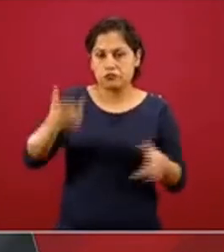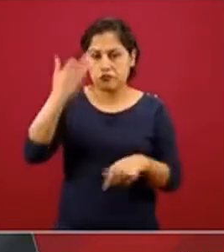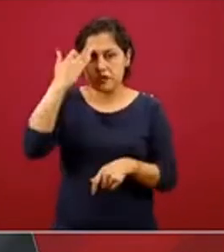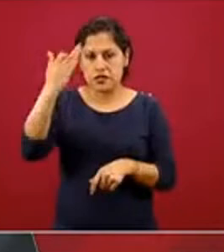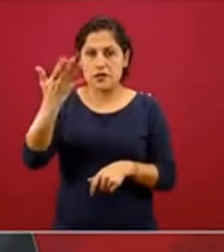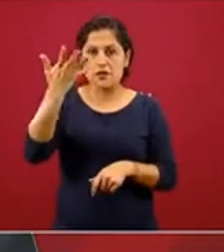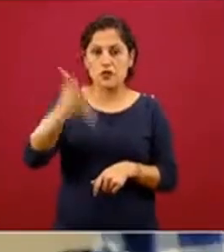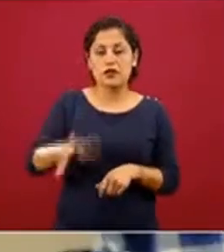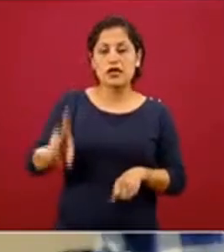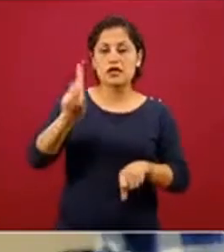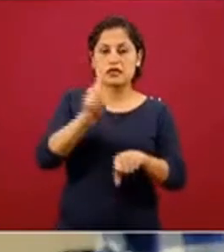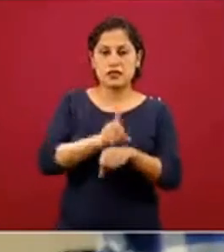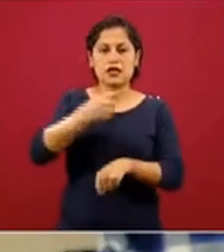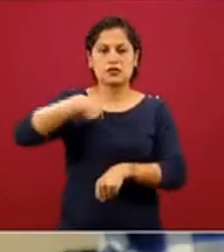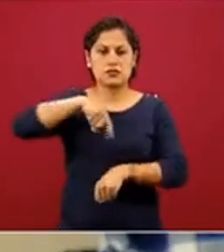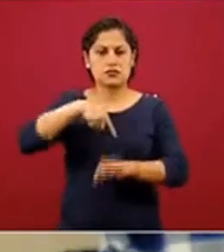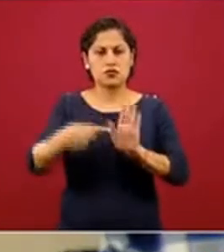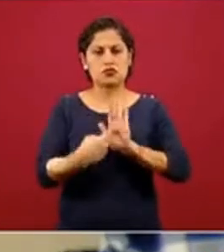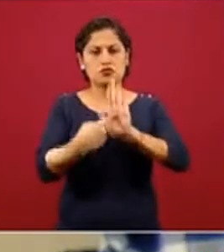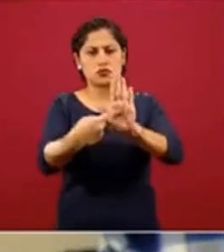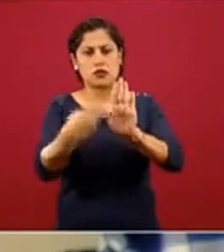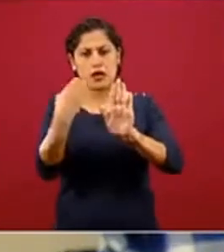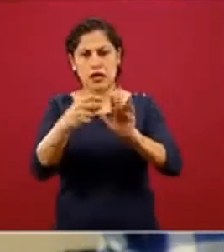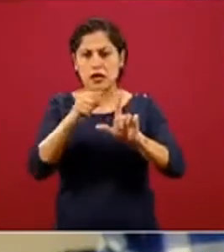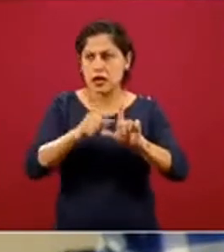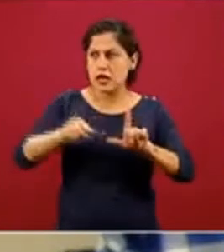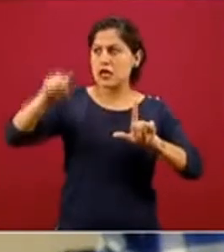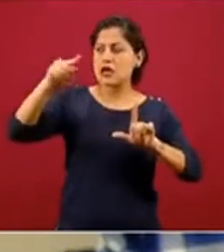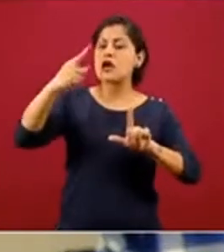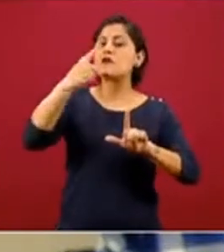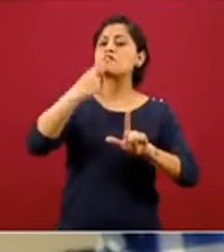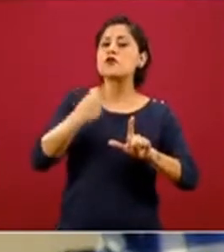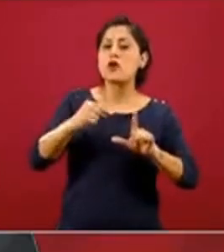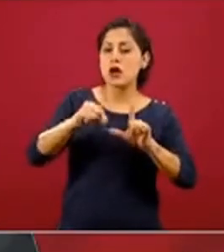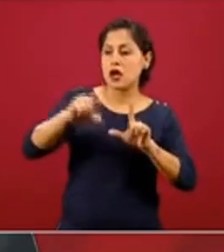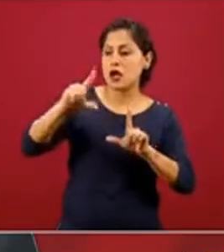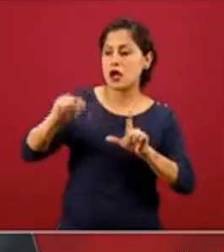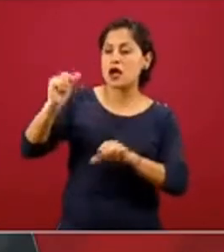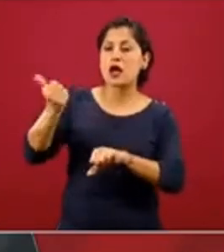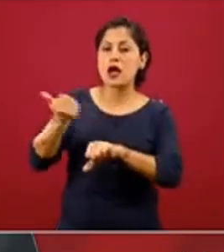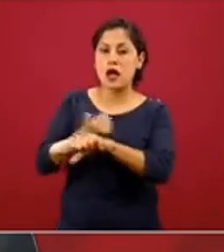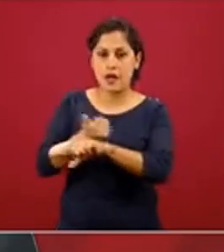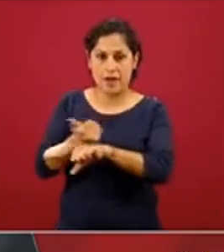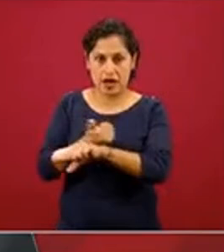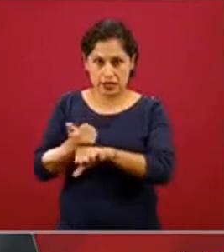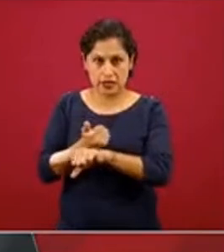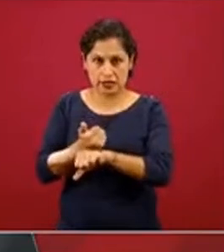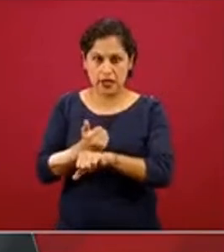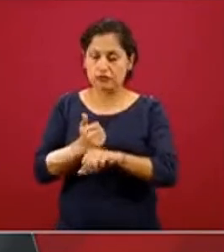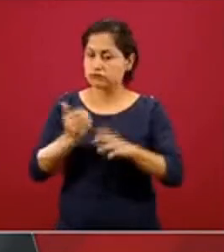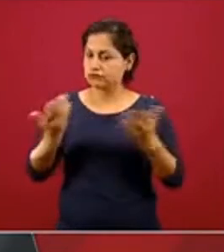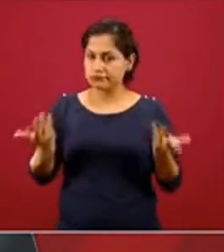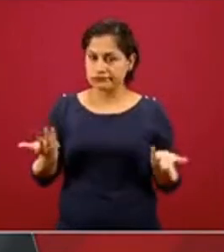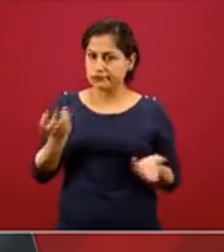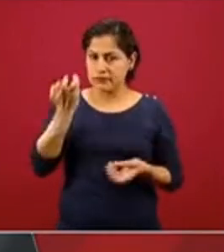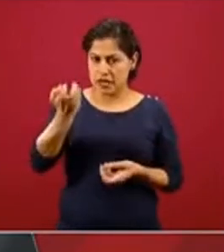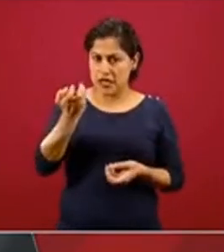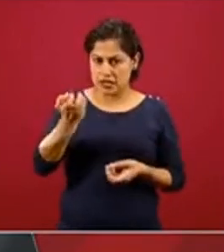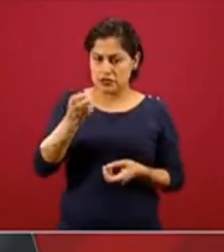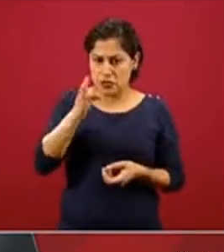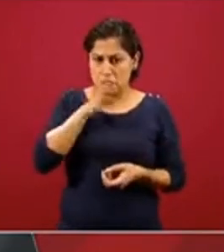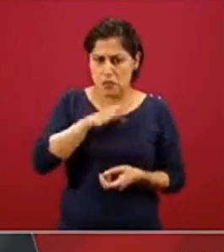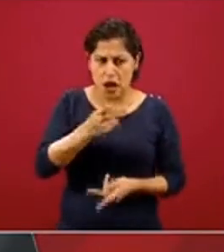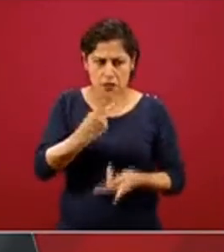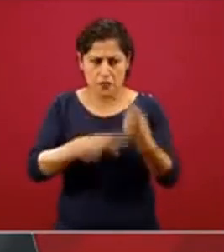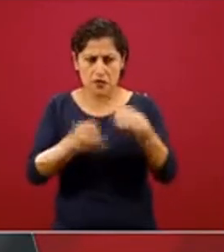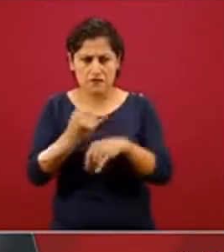presentamos todos los días con esta curva roja y amarilla. No afecta la evaluación de la intensidad epidémica. Y